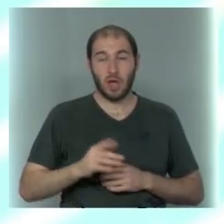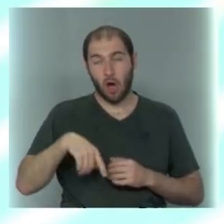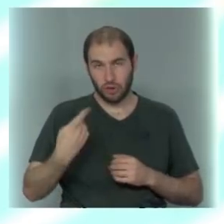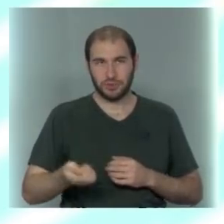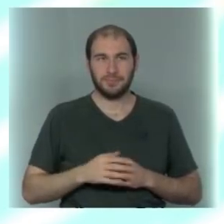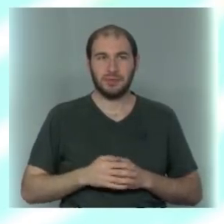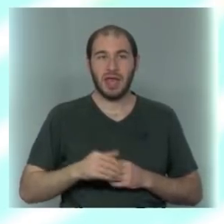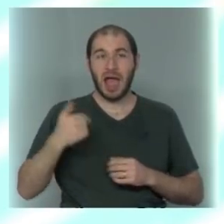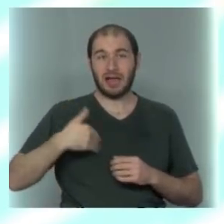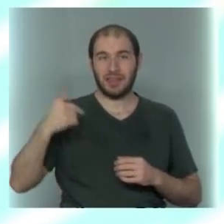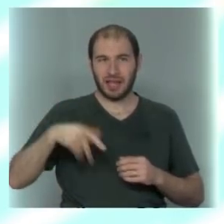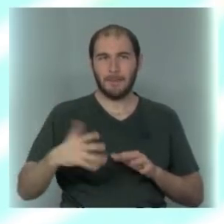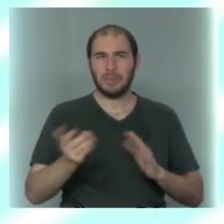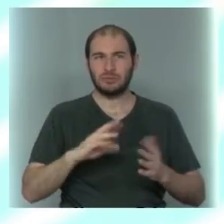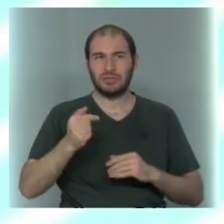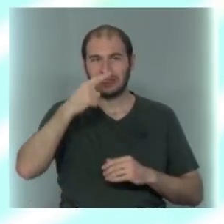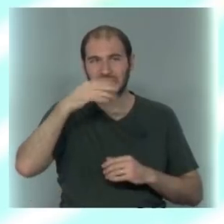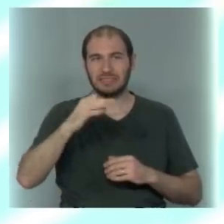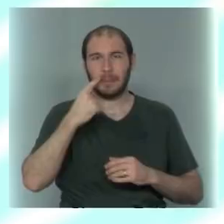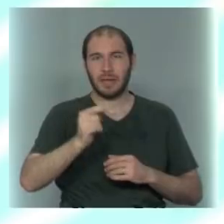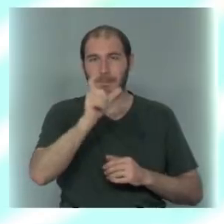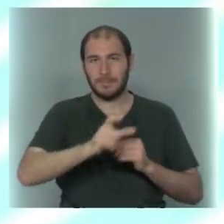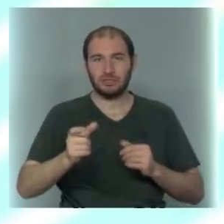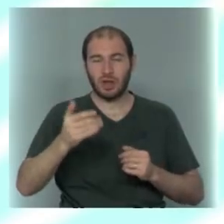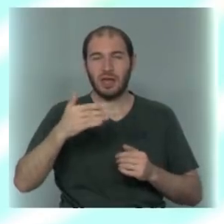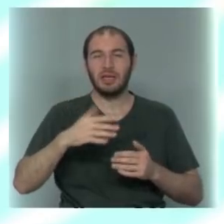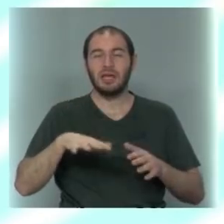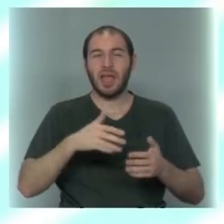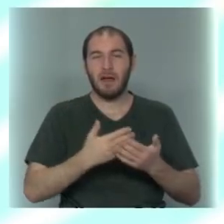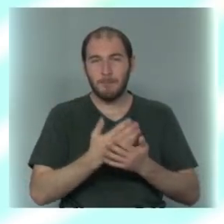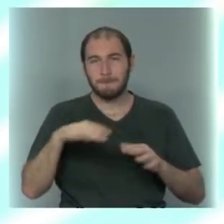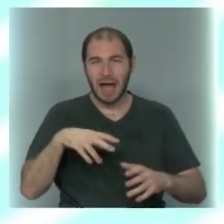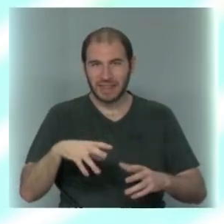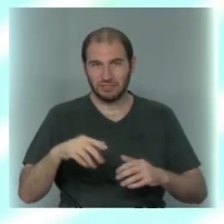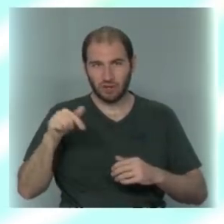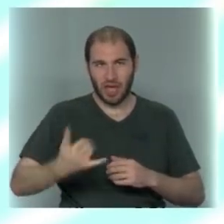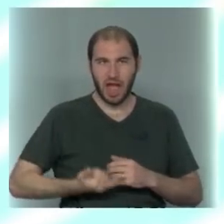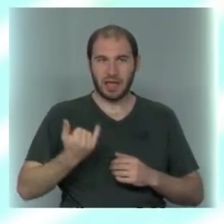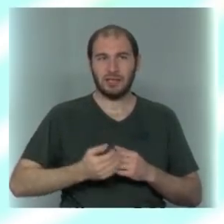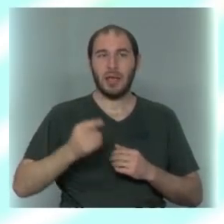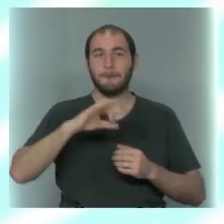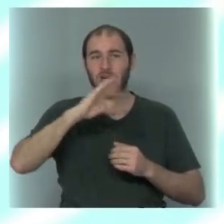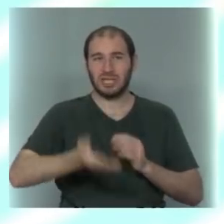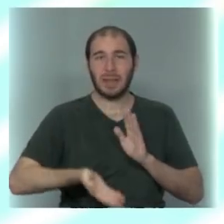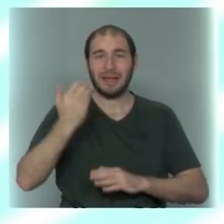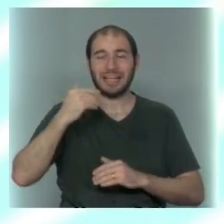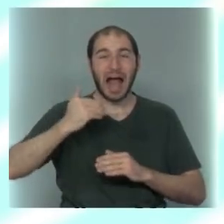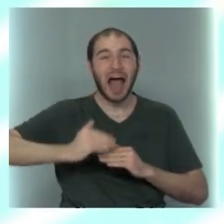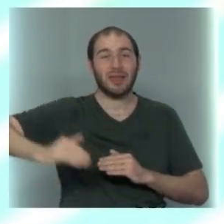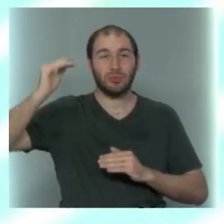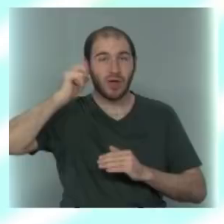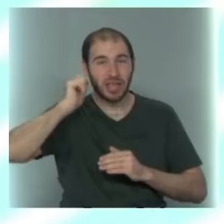Una más, en la Argentina hay aproximadamente 70.000 personas con mal de Parkinson, las cuales el mayor porcentaje es de